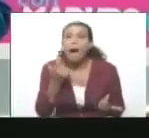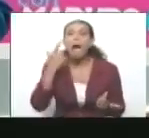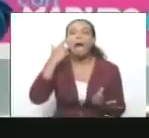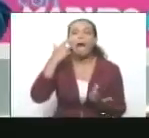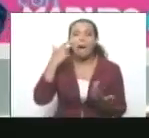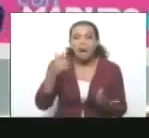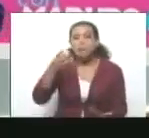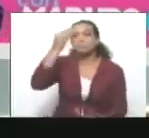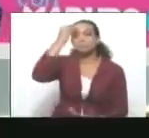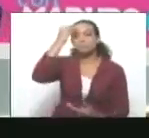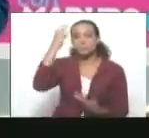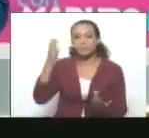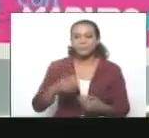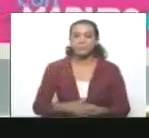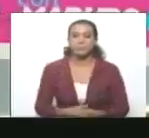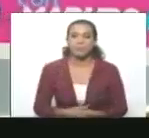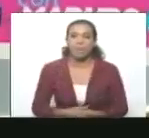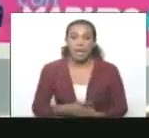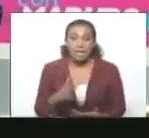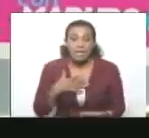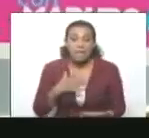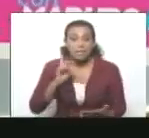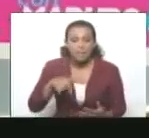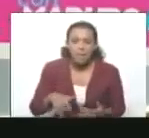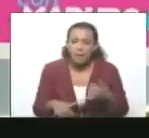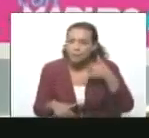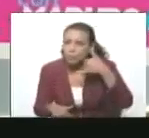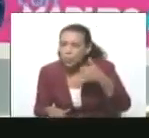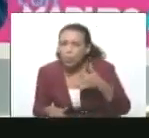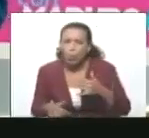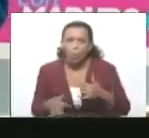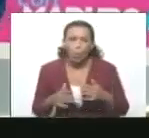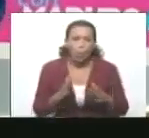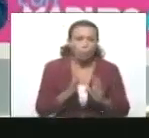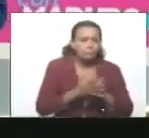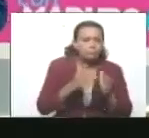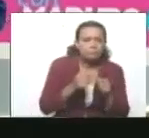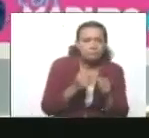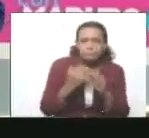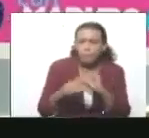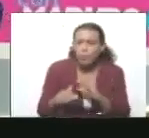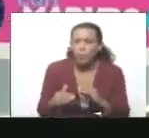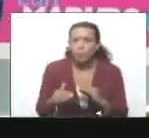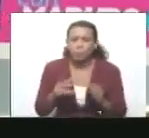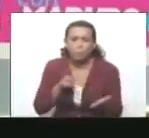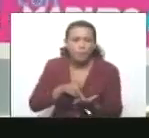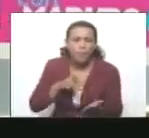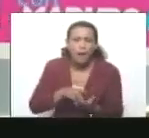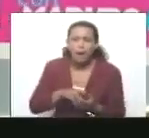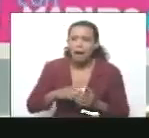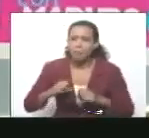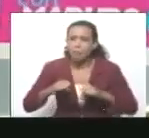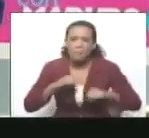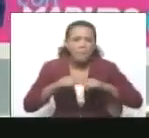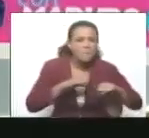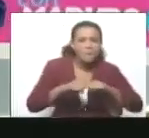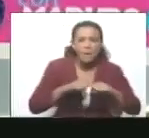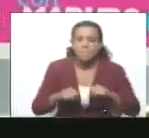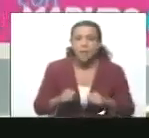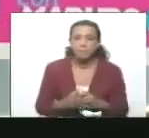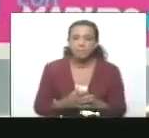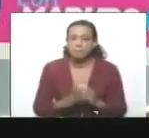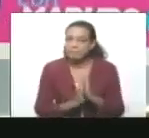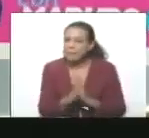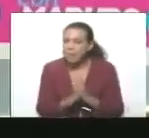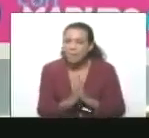abiertos, y que participe con sus propias manos construyendo el futuro, es un pueblo invencible, y